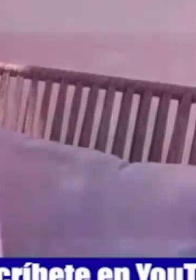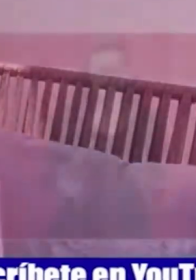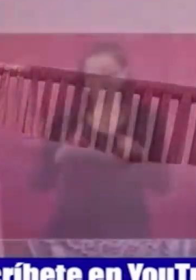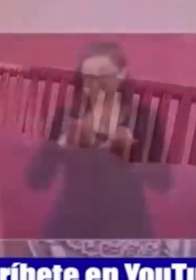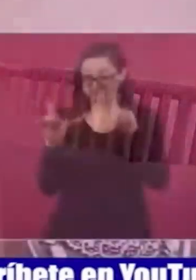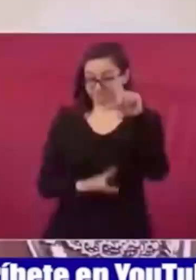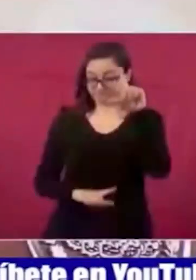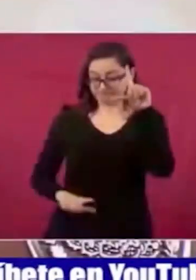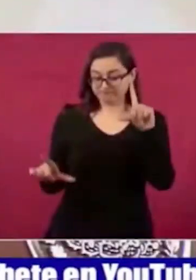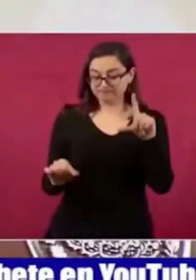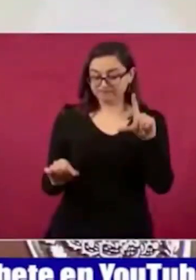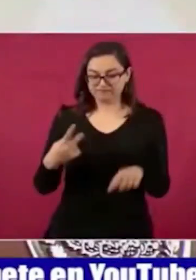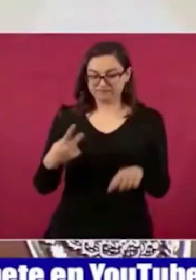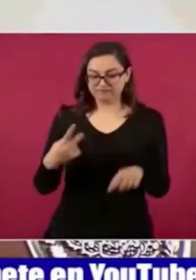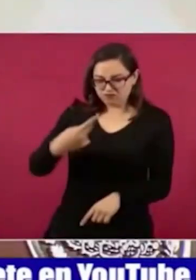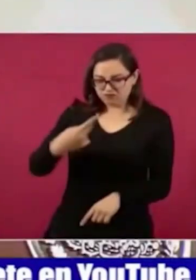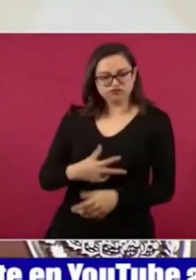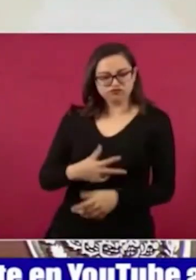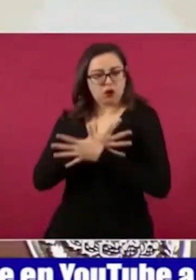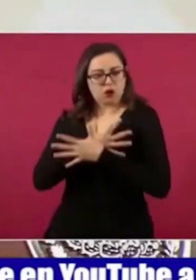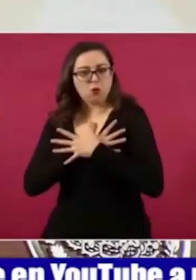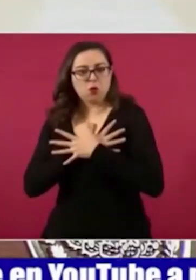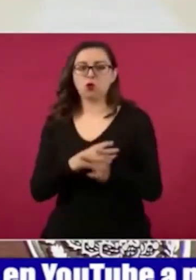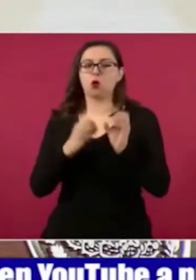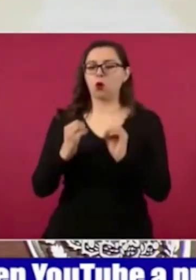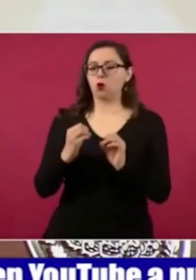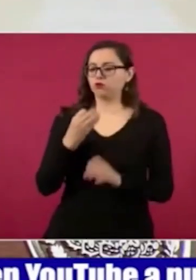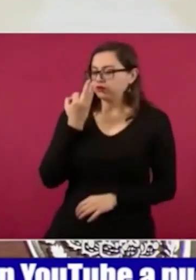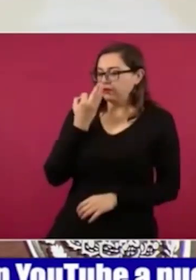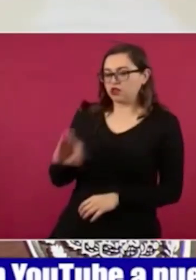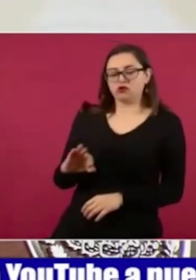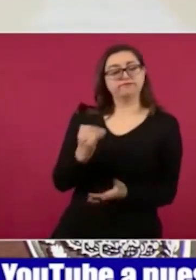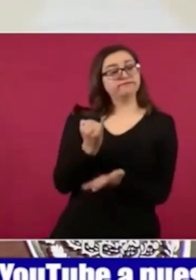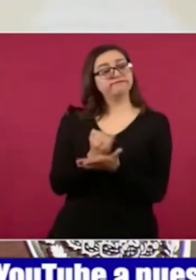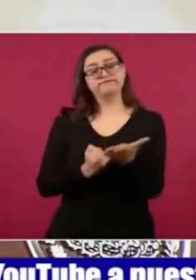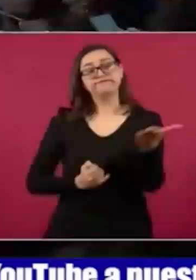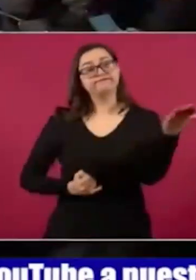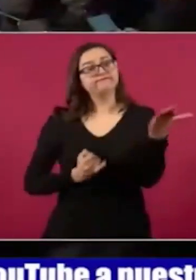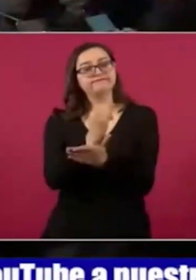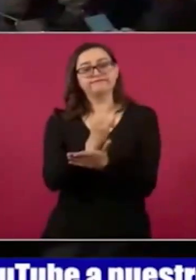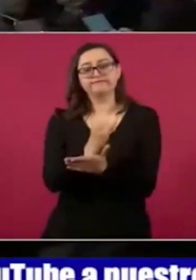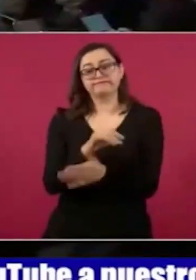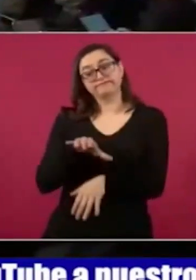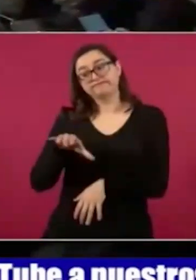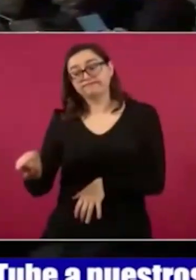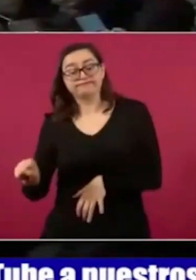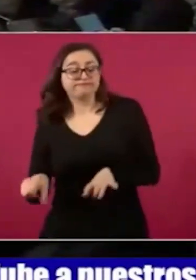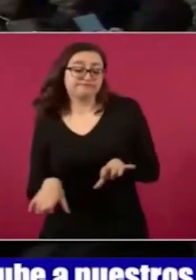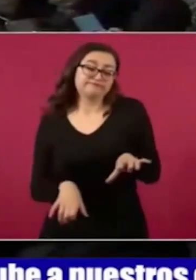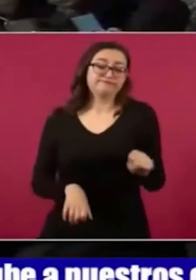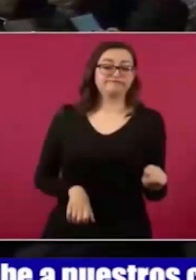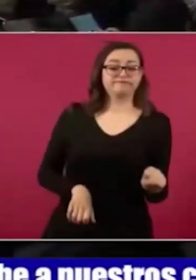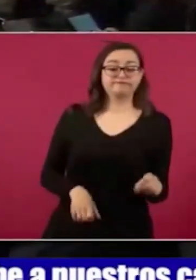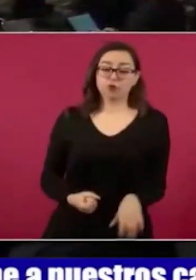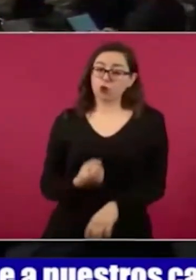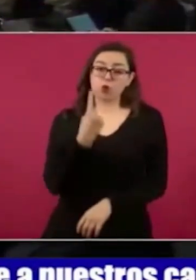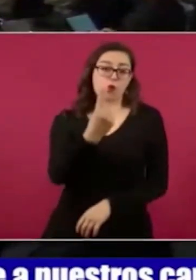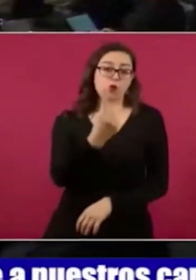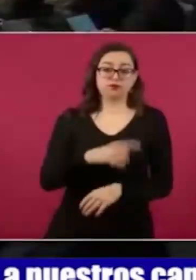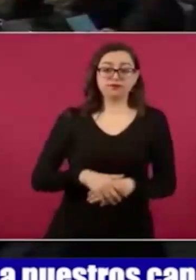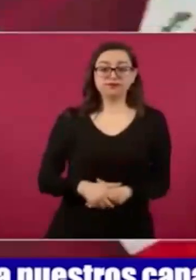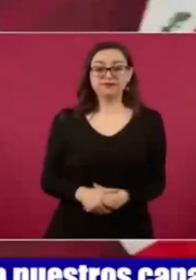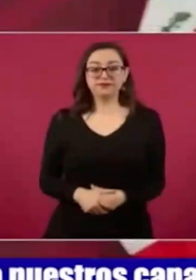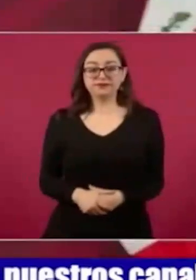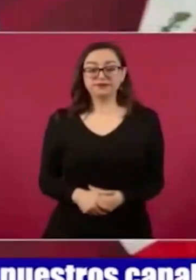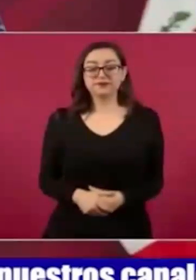que respalda la labor del subsecretario de Gobernación Alejandro Encinas en el caso Ayotzinapa y de hecho a planteamiento de